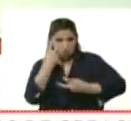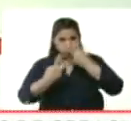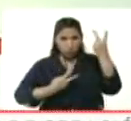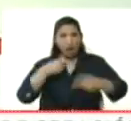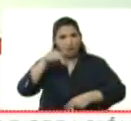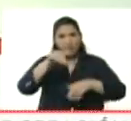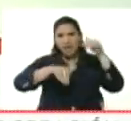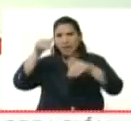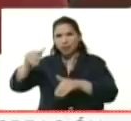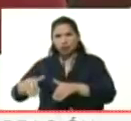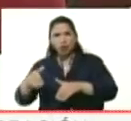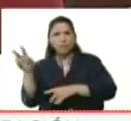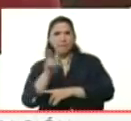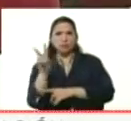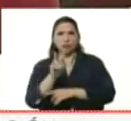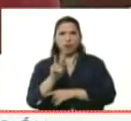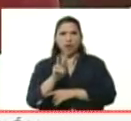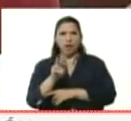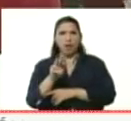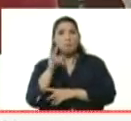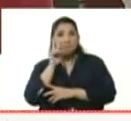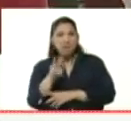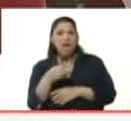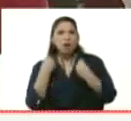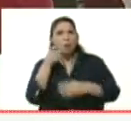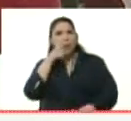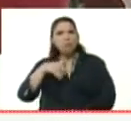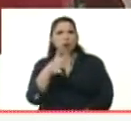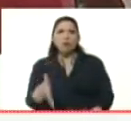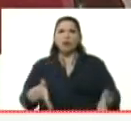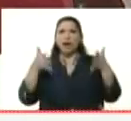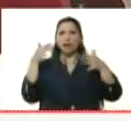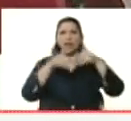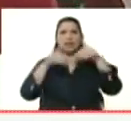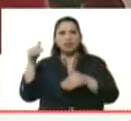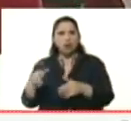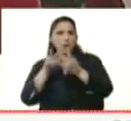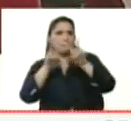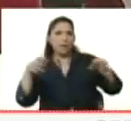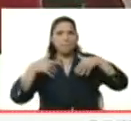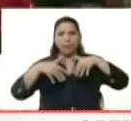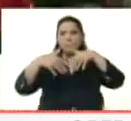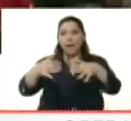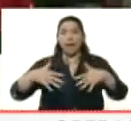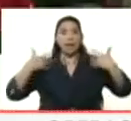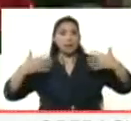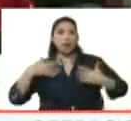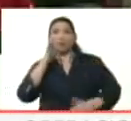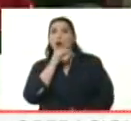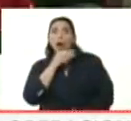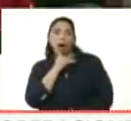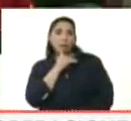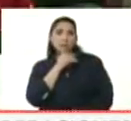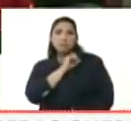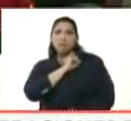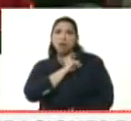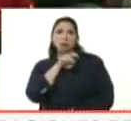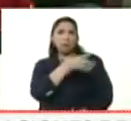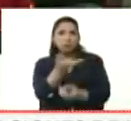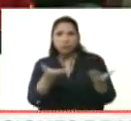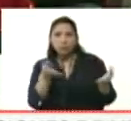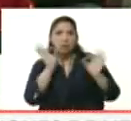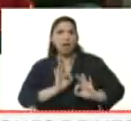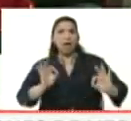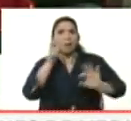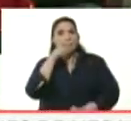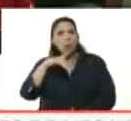pueblo cómo gana unas elecciones manifestándose en la calle en paz, con alegría. No tenemos, no le tenemos miedo a eso, para nada. Tenemos